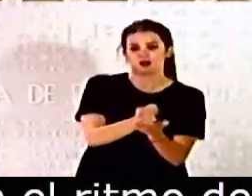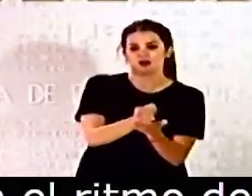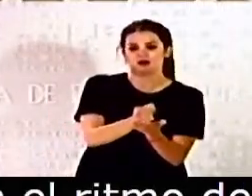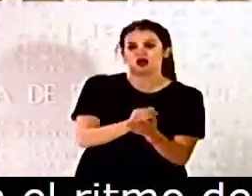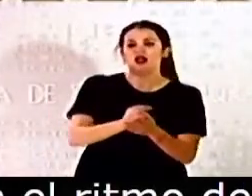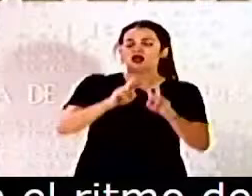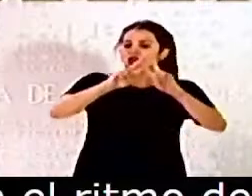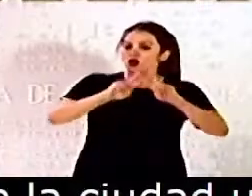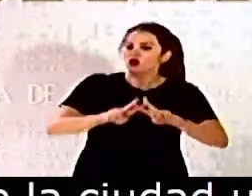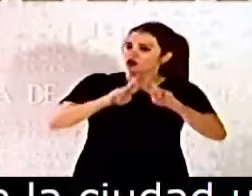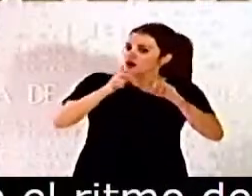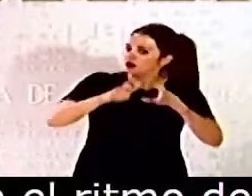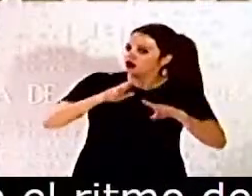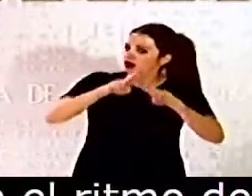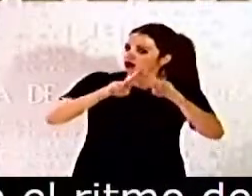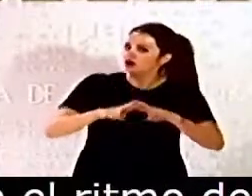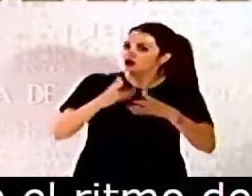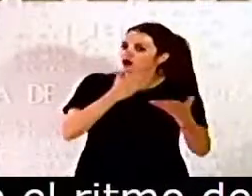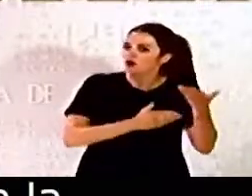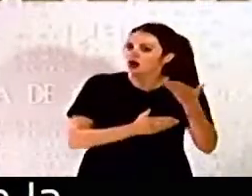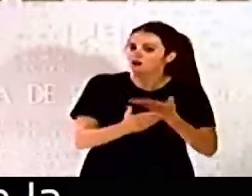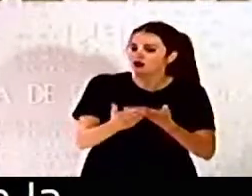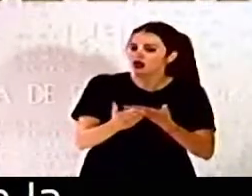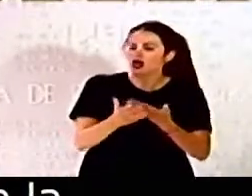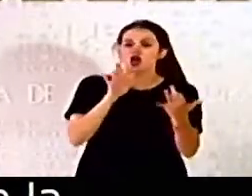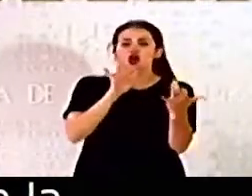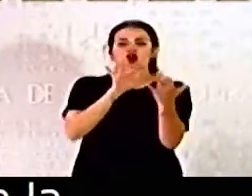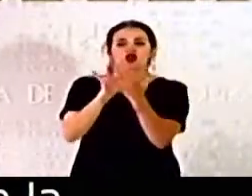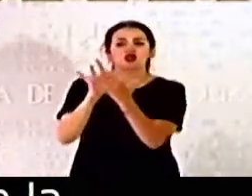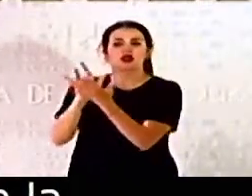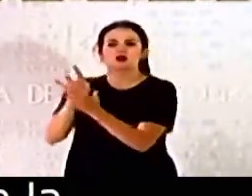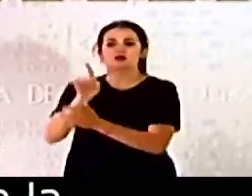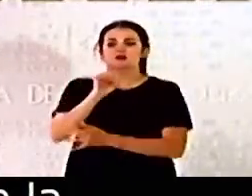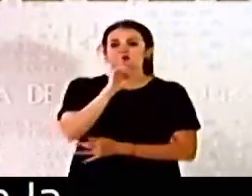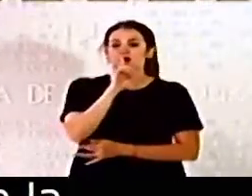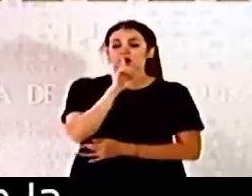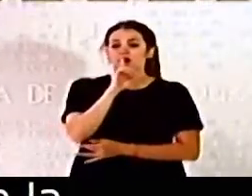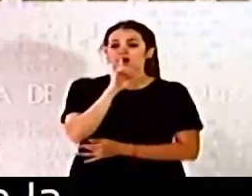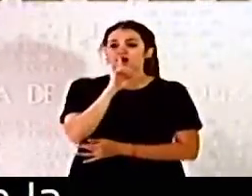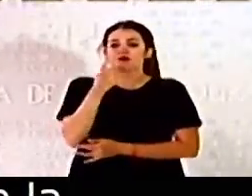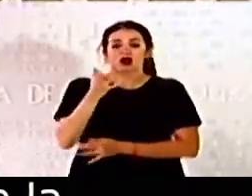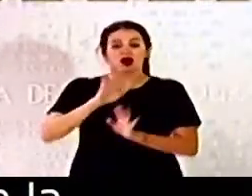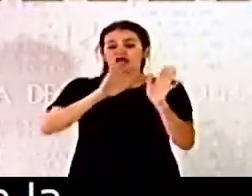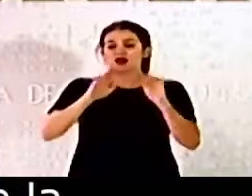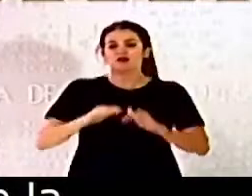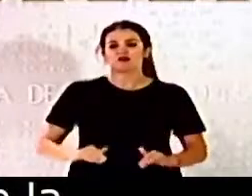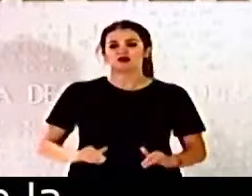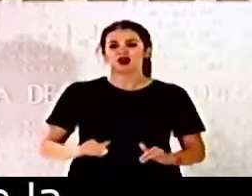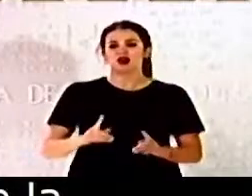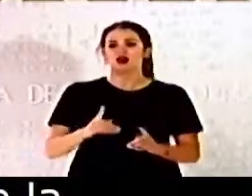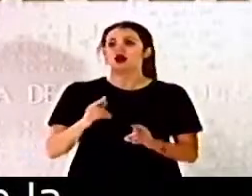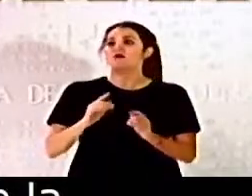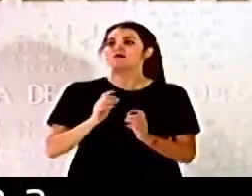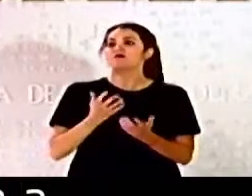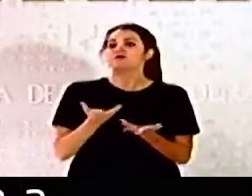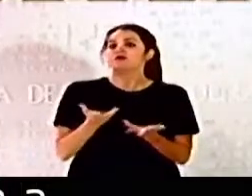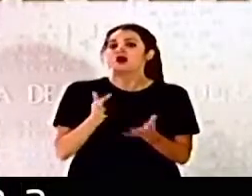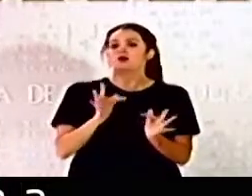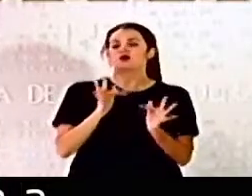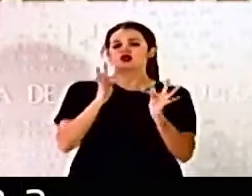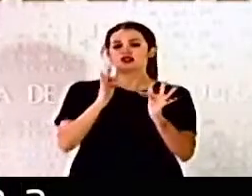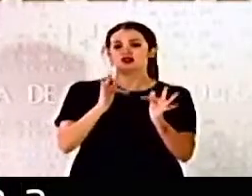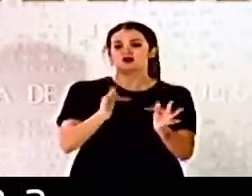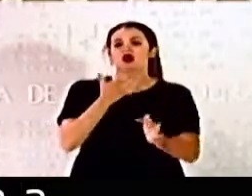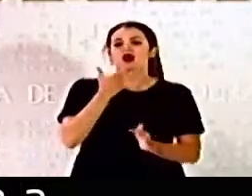rastreadores. Callarse los contactos no le beneficia a nadie. No le beneficia a